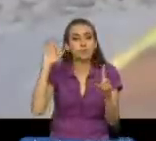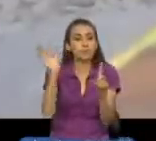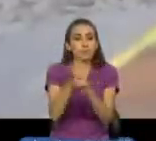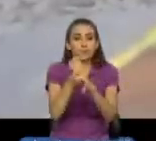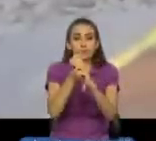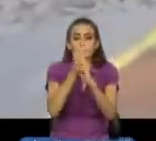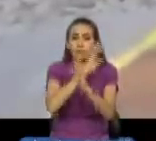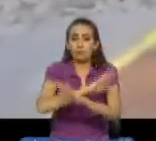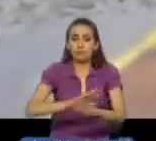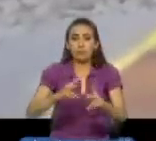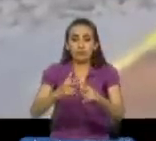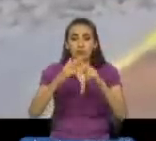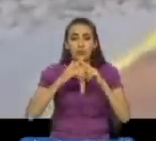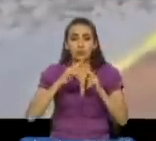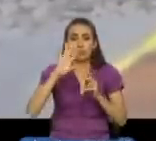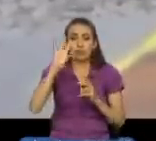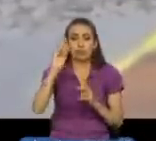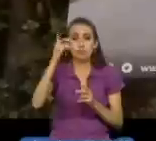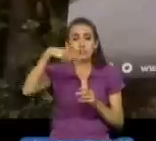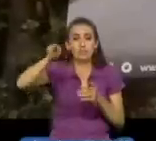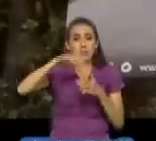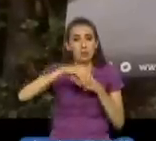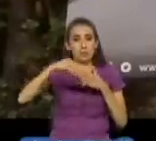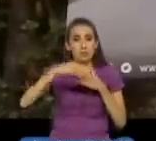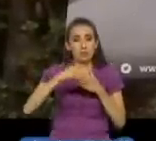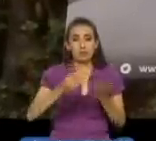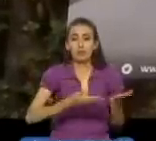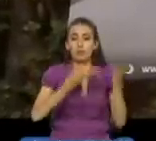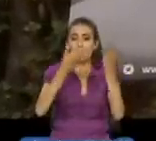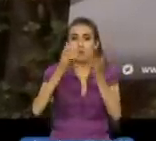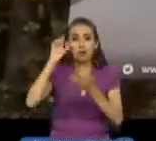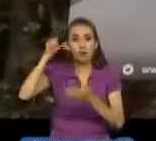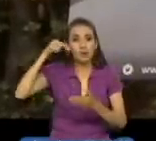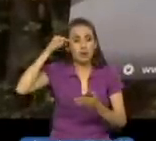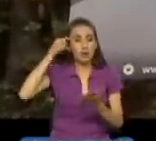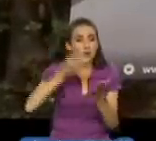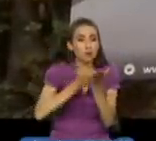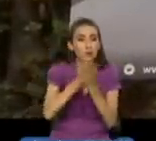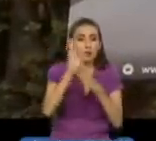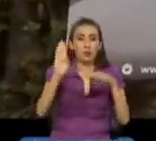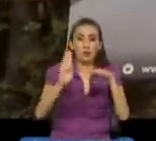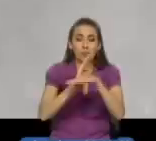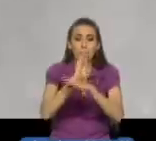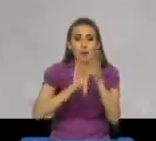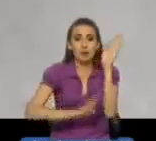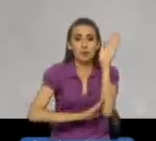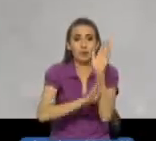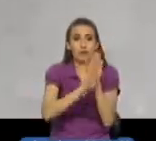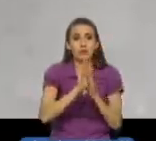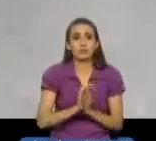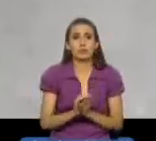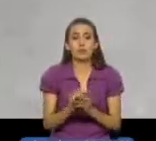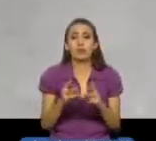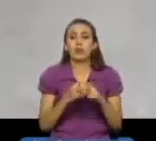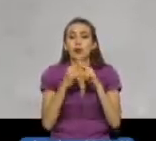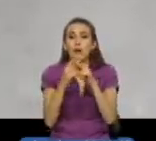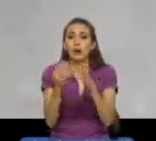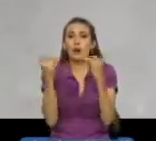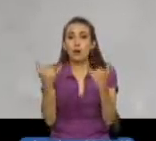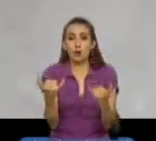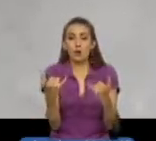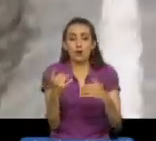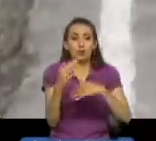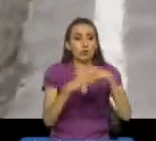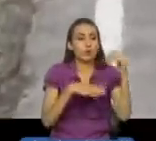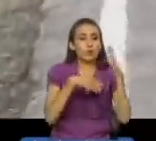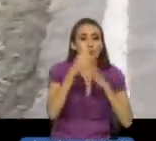gracias a un crédito de más de 7 millones de dólares que entregó al gobierno nacional a través del banco de desarrollo del Ecuador lo que desde ya favorece las